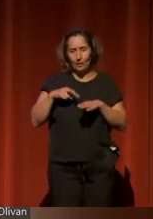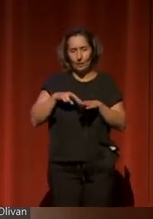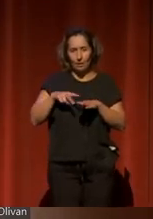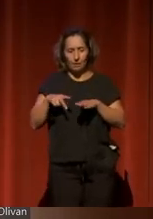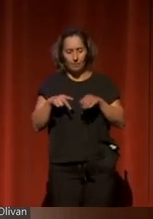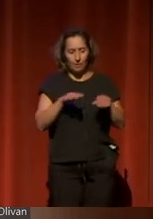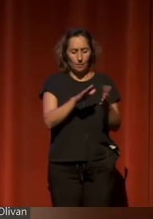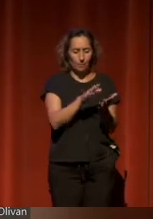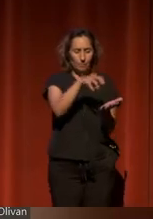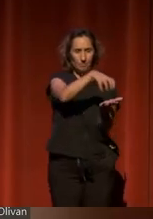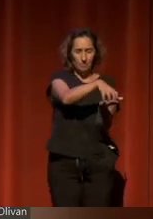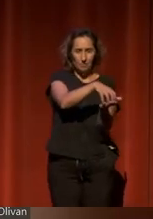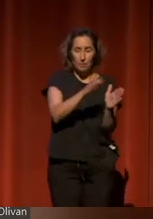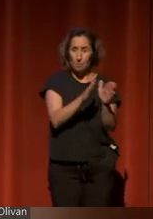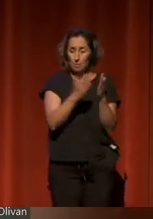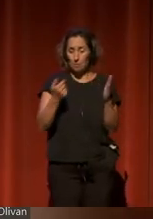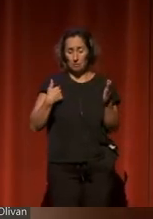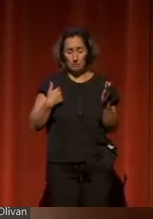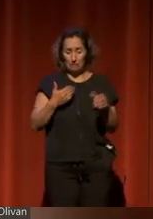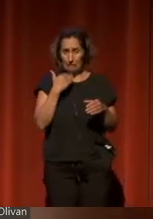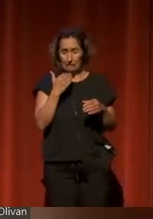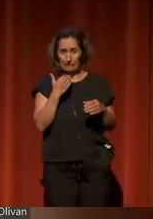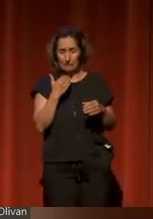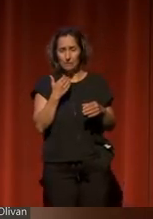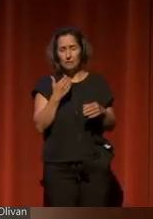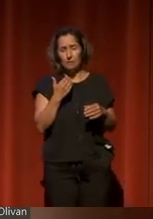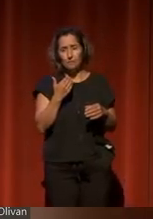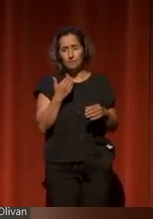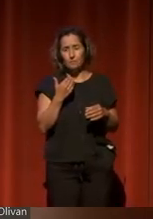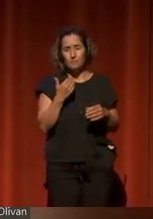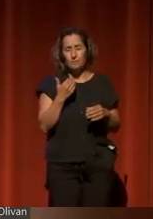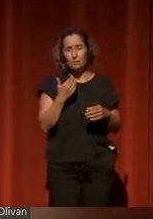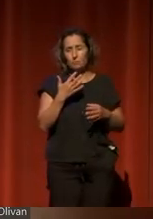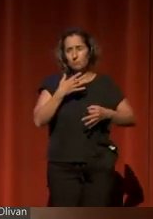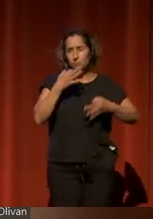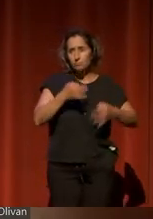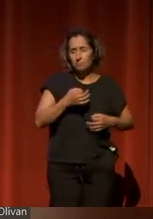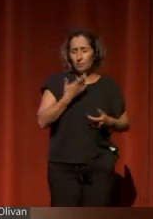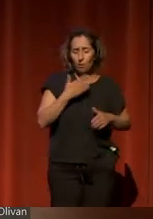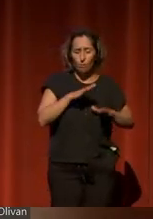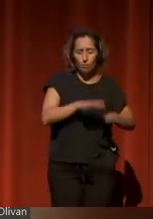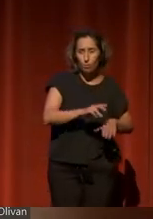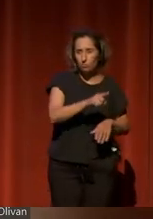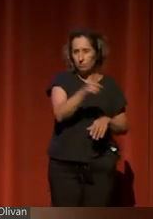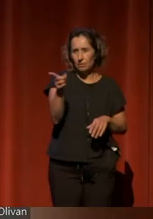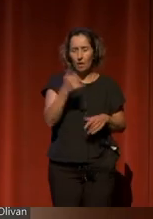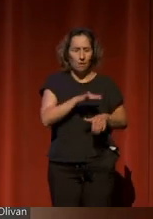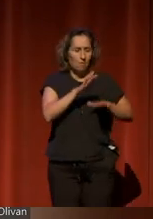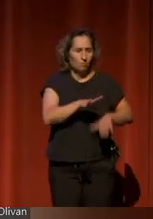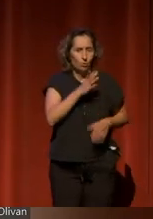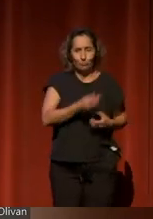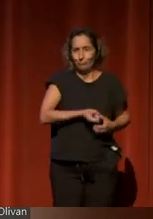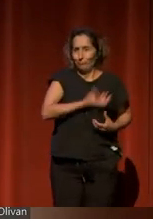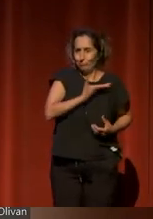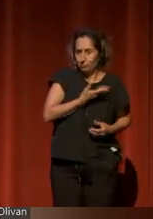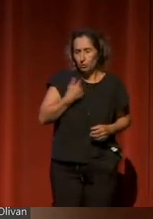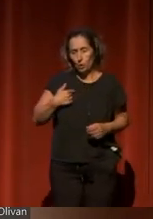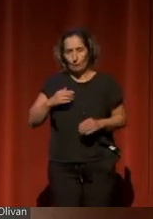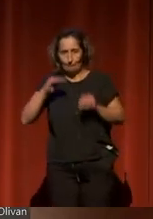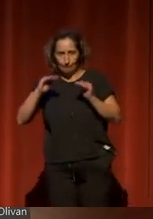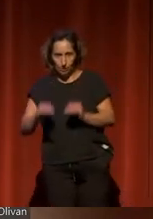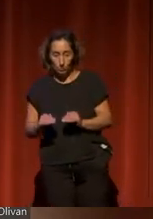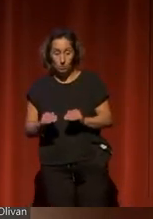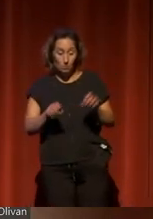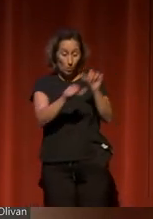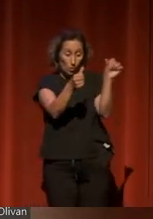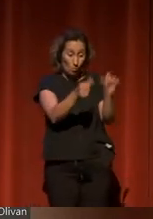bibliotecas puedo hablar con con menos con natación no con menos corporativismo que que el que tenéis vosotros como normal Y es que Bueno es es